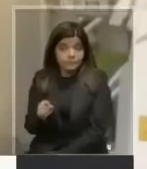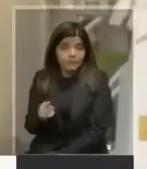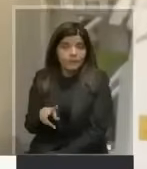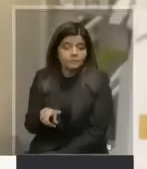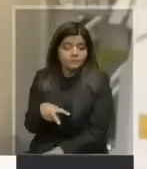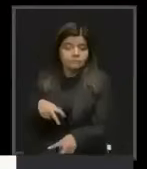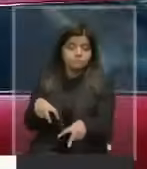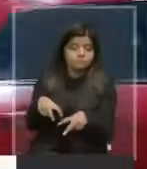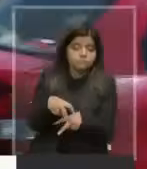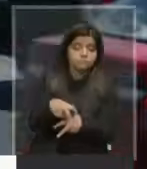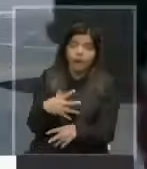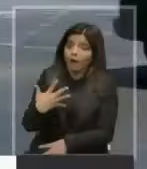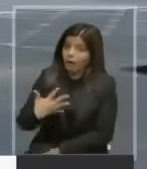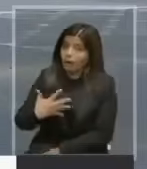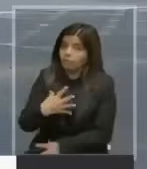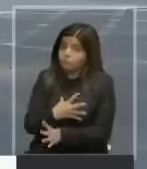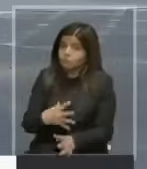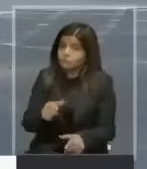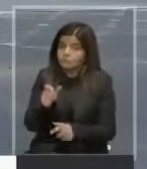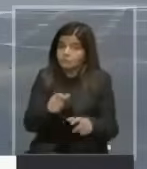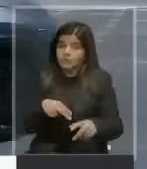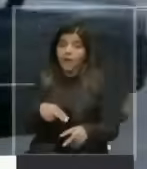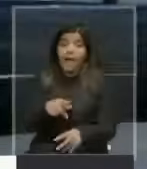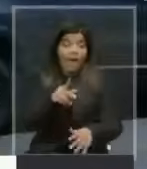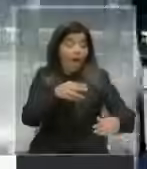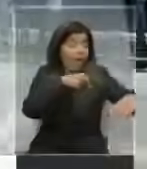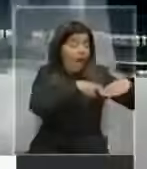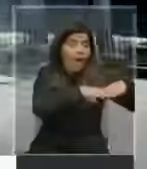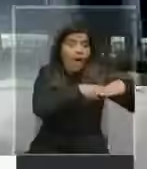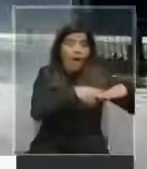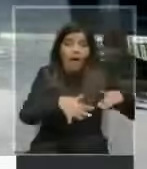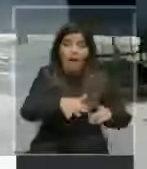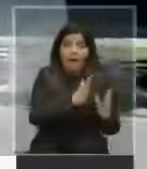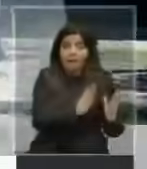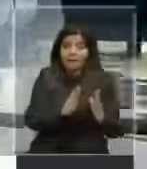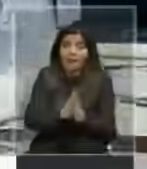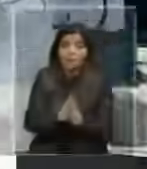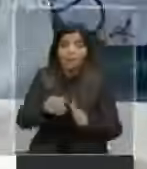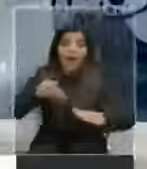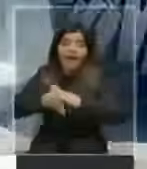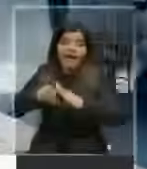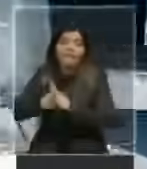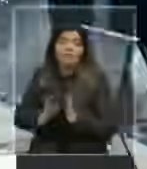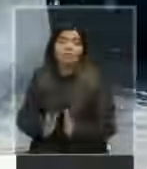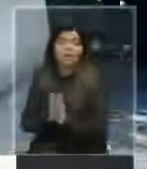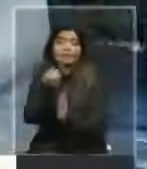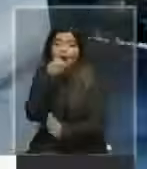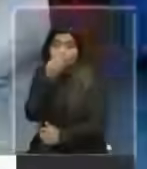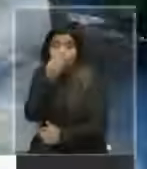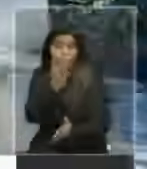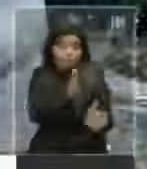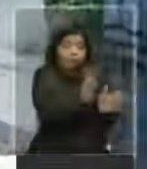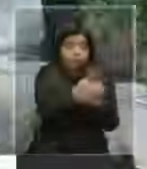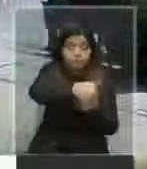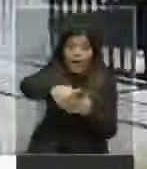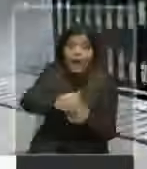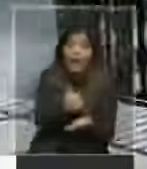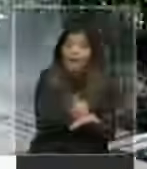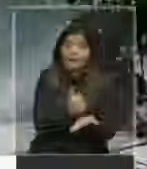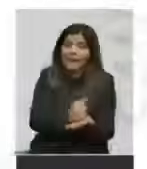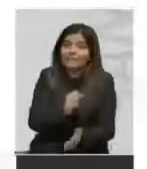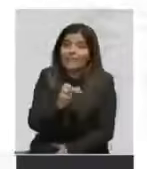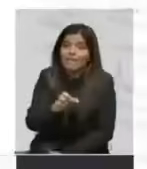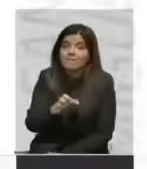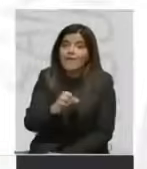movilidad importante. La estación de La Legua tendrá accesos por Santa Rosa con el alcalde Pedro Alarcón, pero también en la